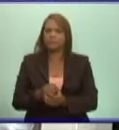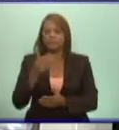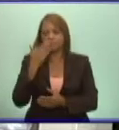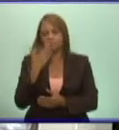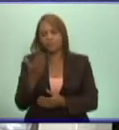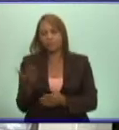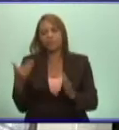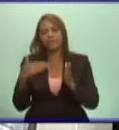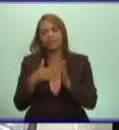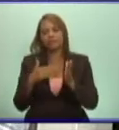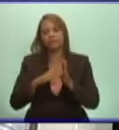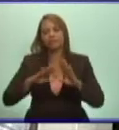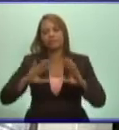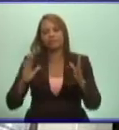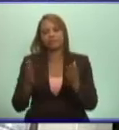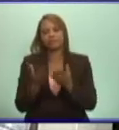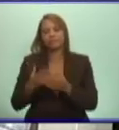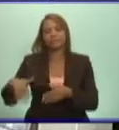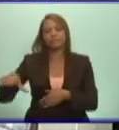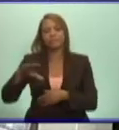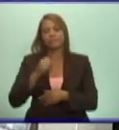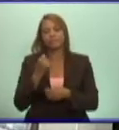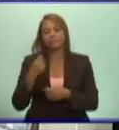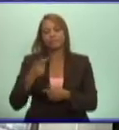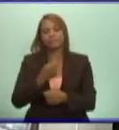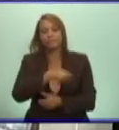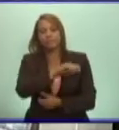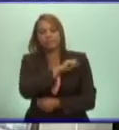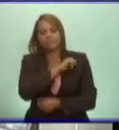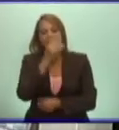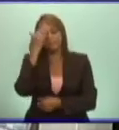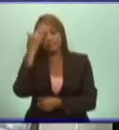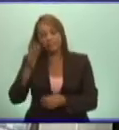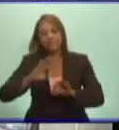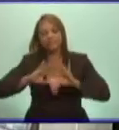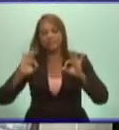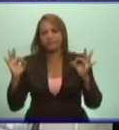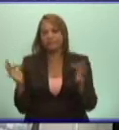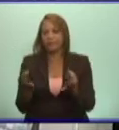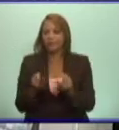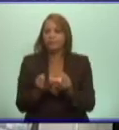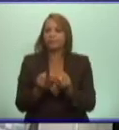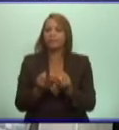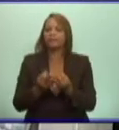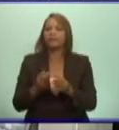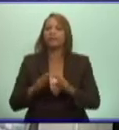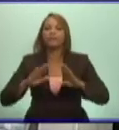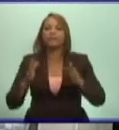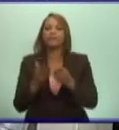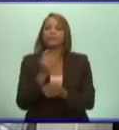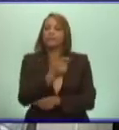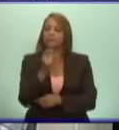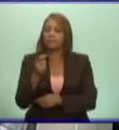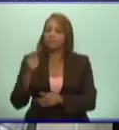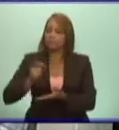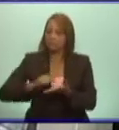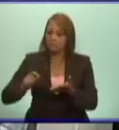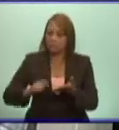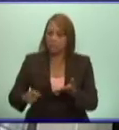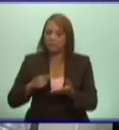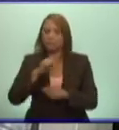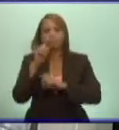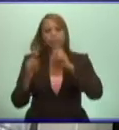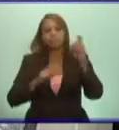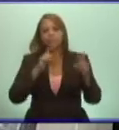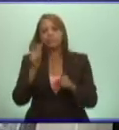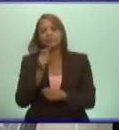a toda la población. Reiterarle además y agradecerle a toda la familia y a todos los docentes que nos han escrito en esta etapa, preguntándole a